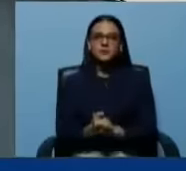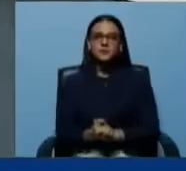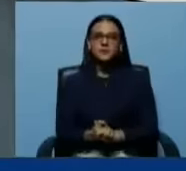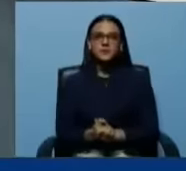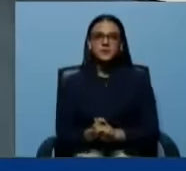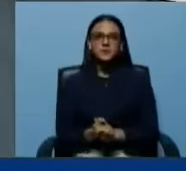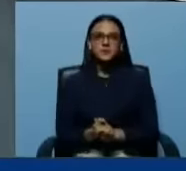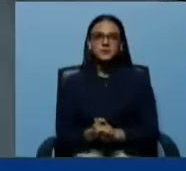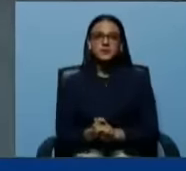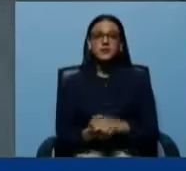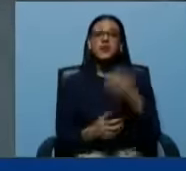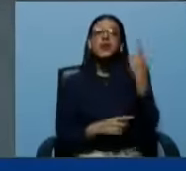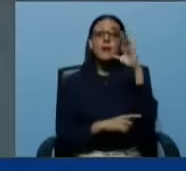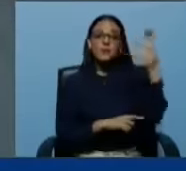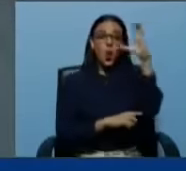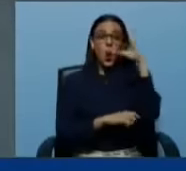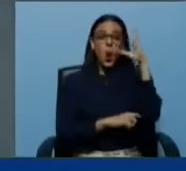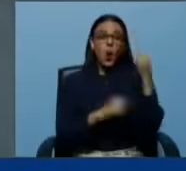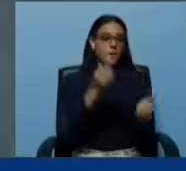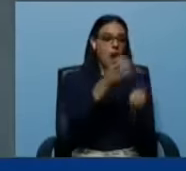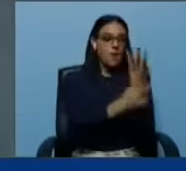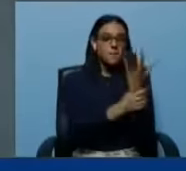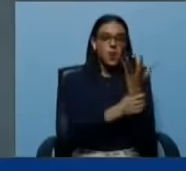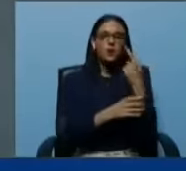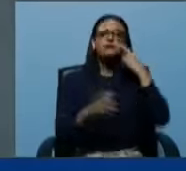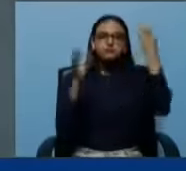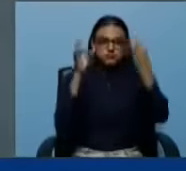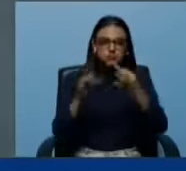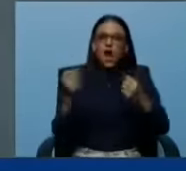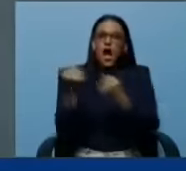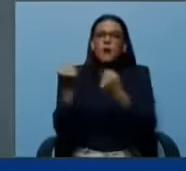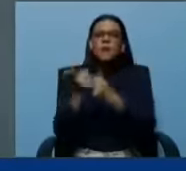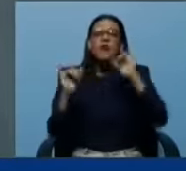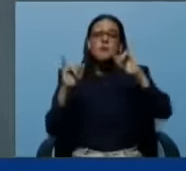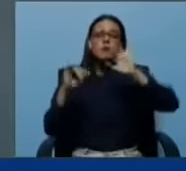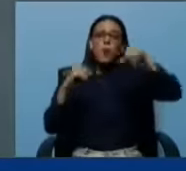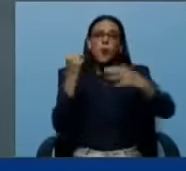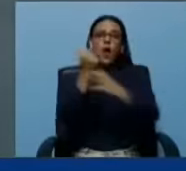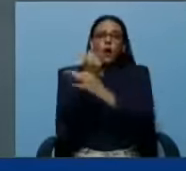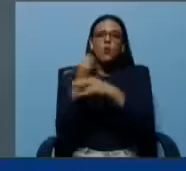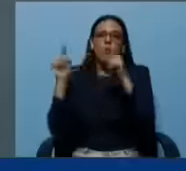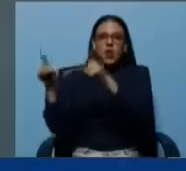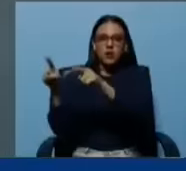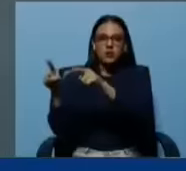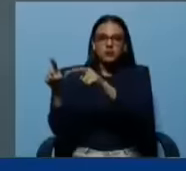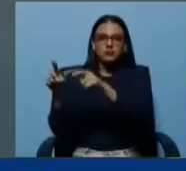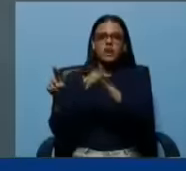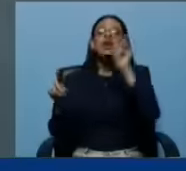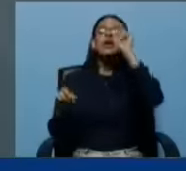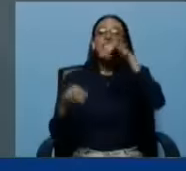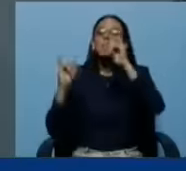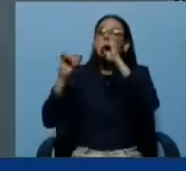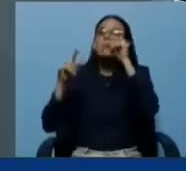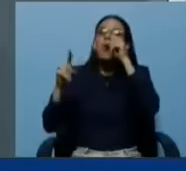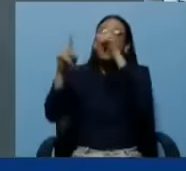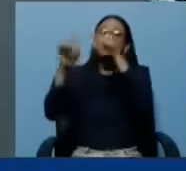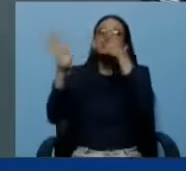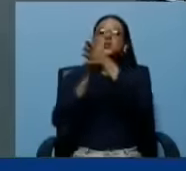De Colombia surgió el reconocimiento a Guaidó y al golpista de Bolivia, Iván